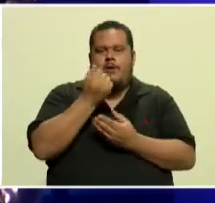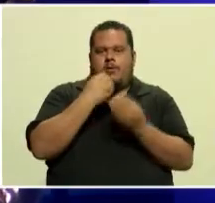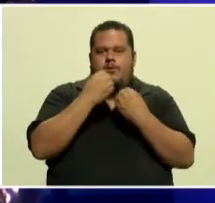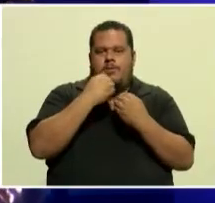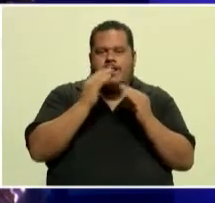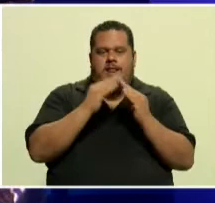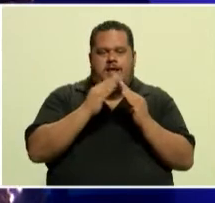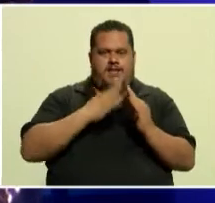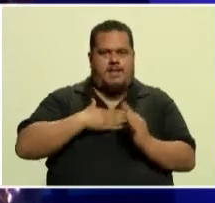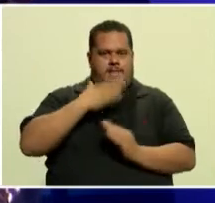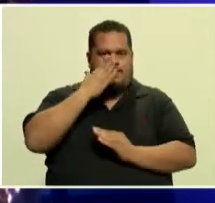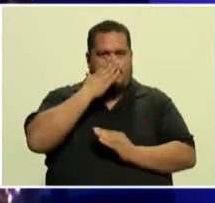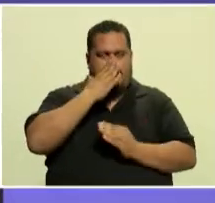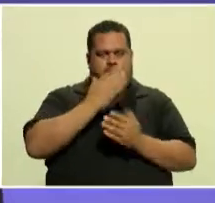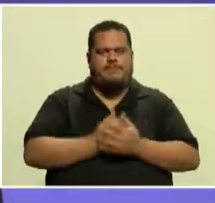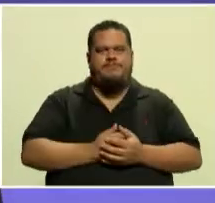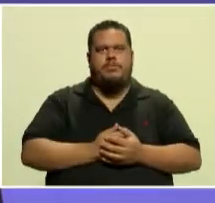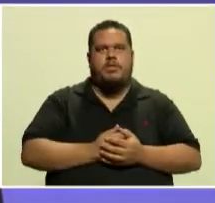mi mamá.